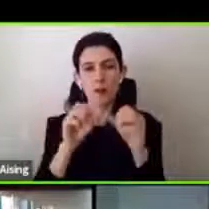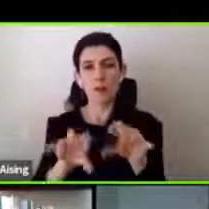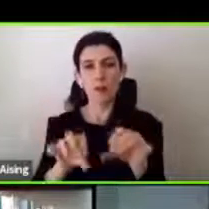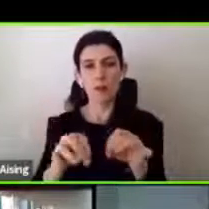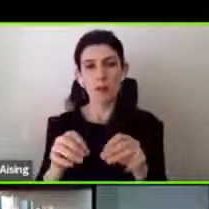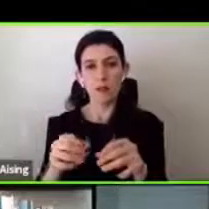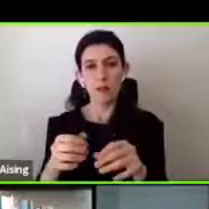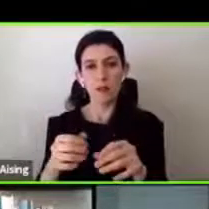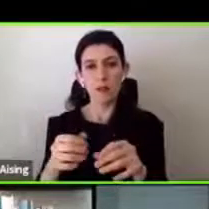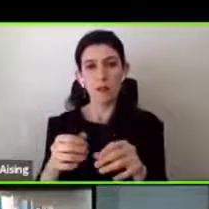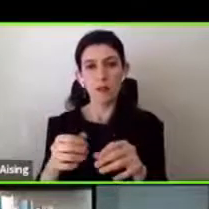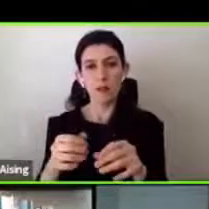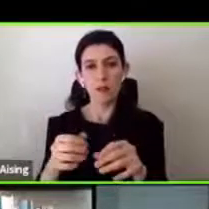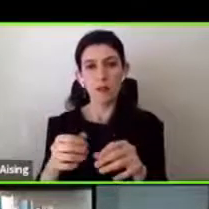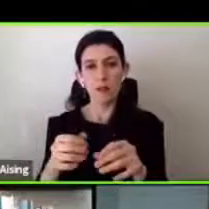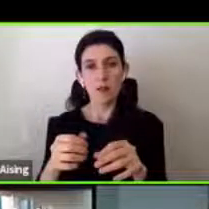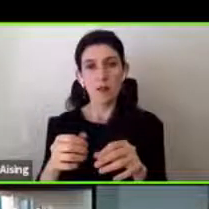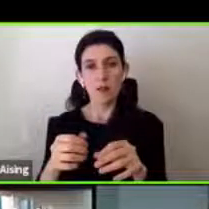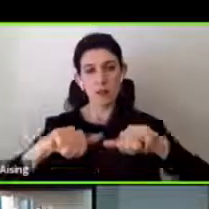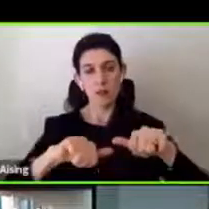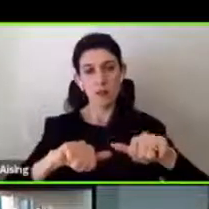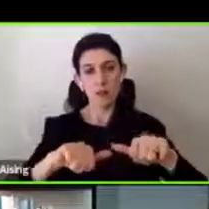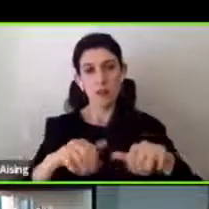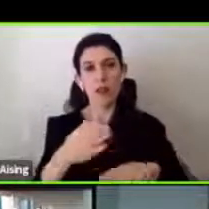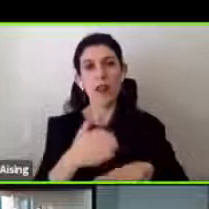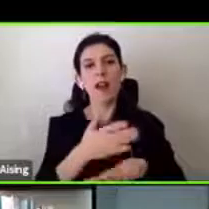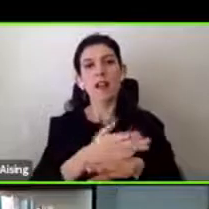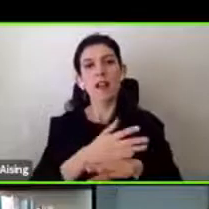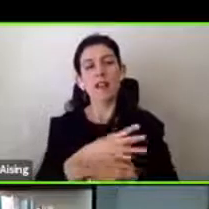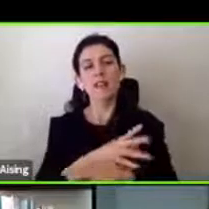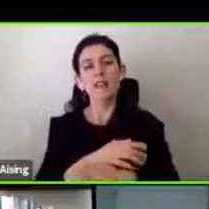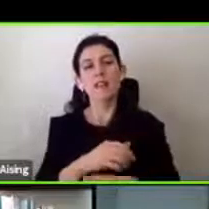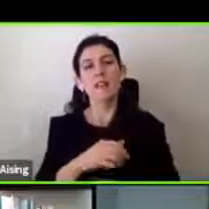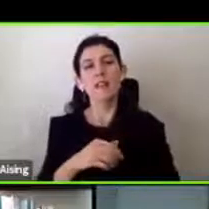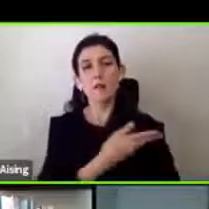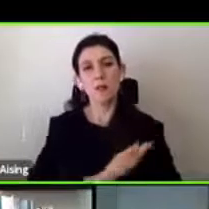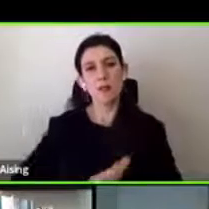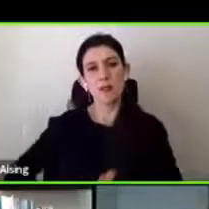es expresidenta de la Sociedad de Farmacología de Chile.